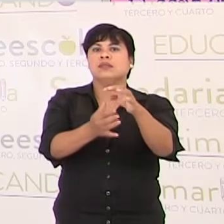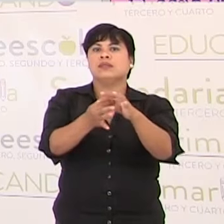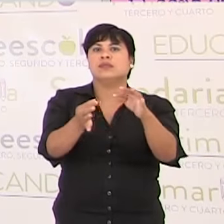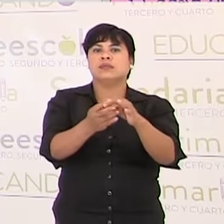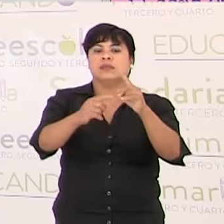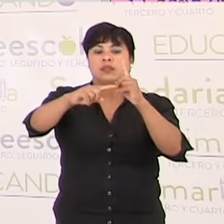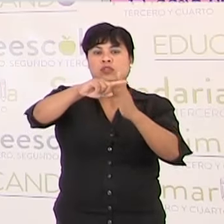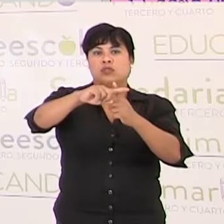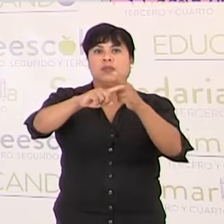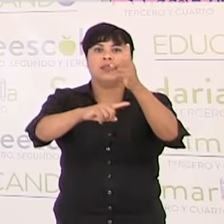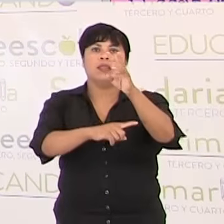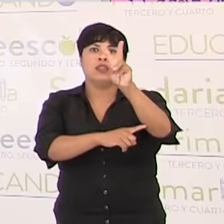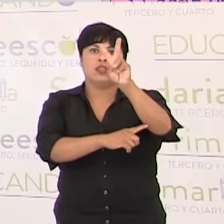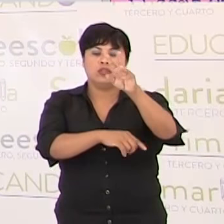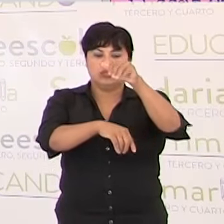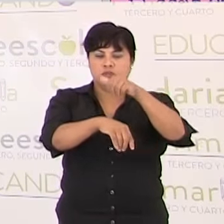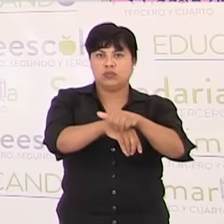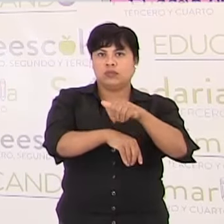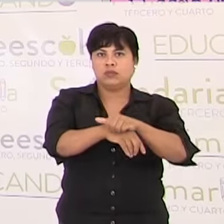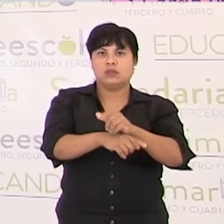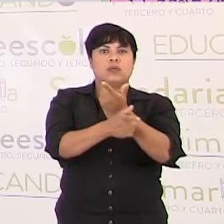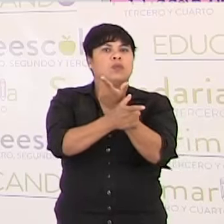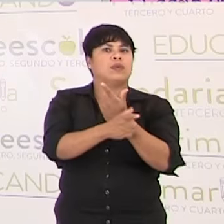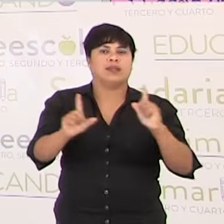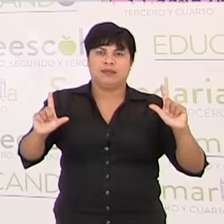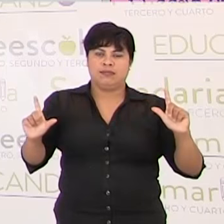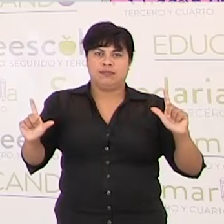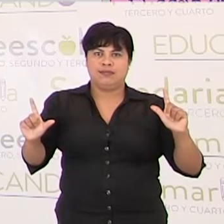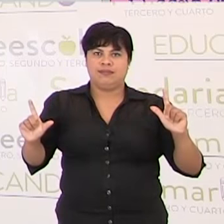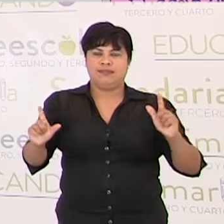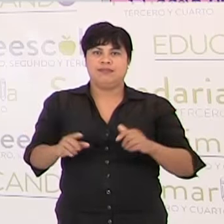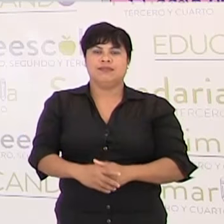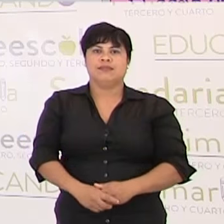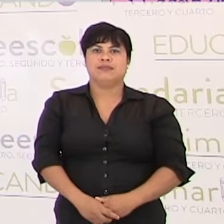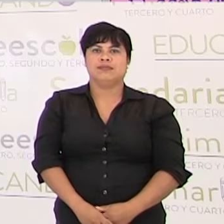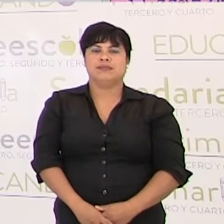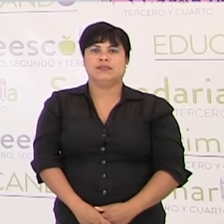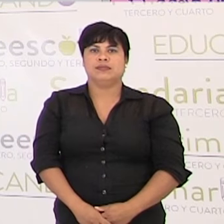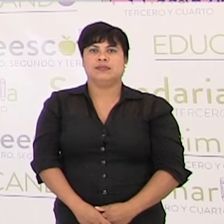la suma de dos números cualesquiera. ¿Sí?